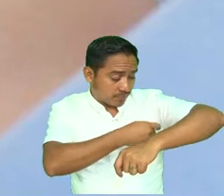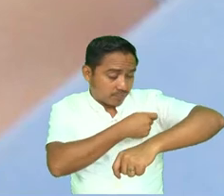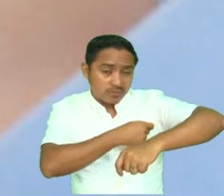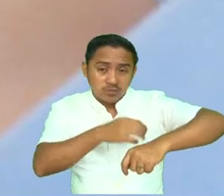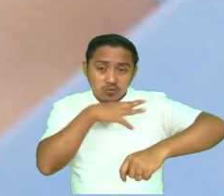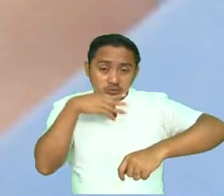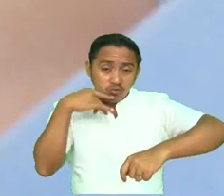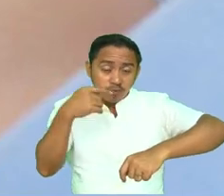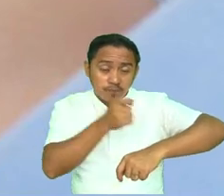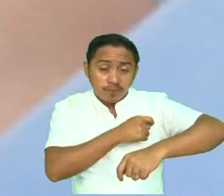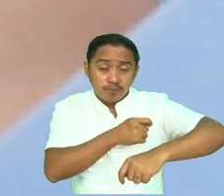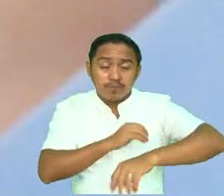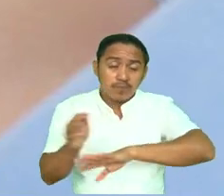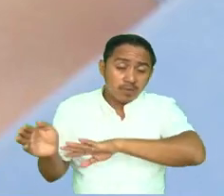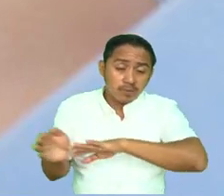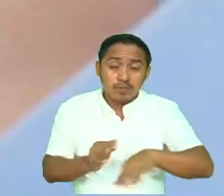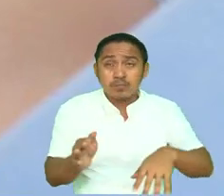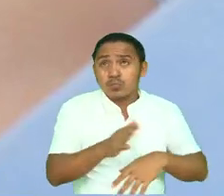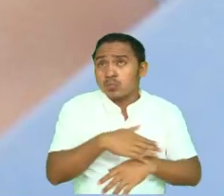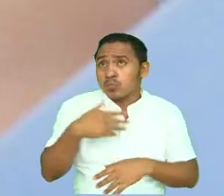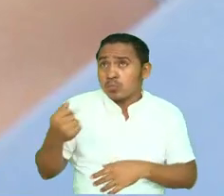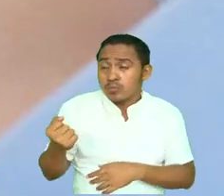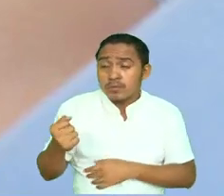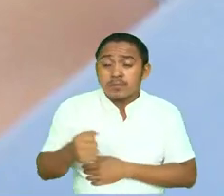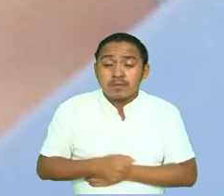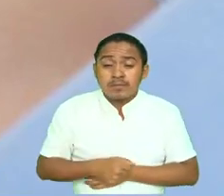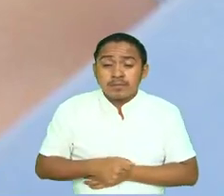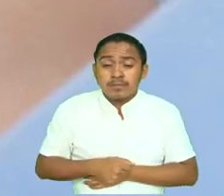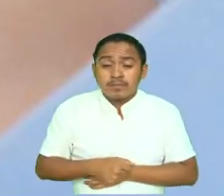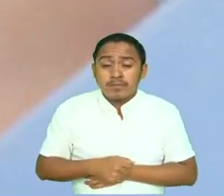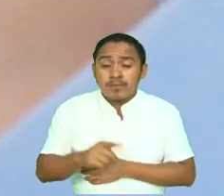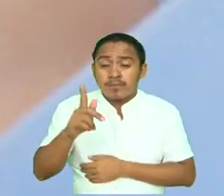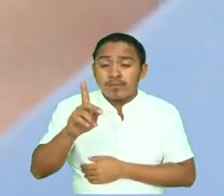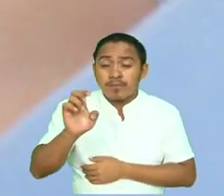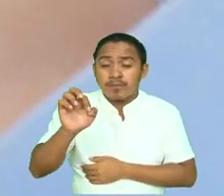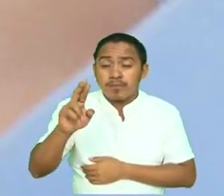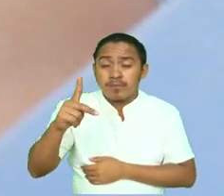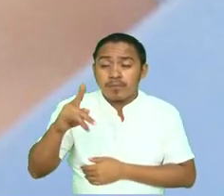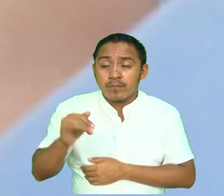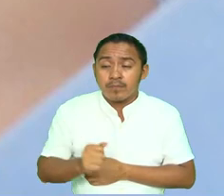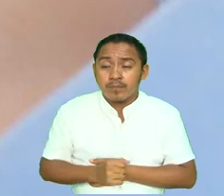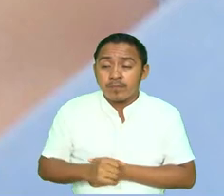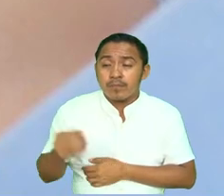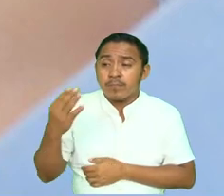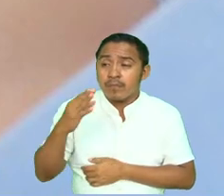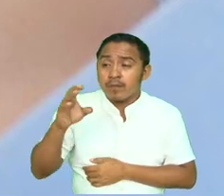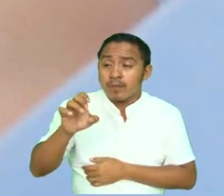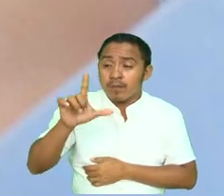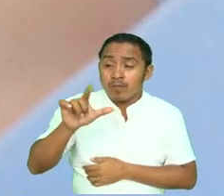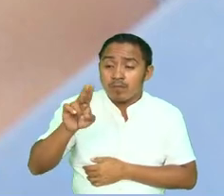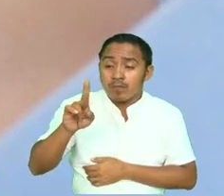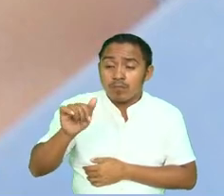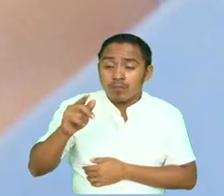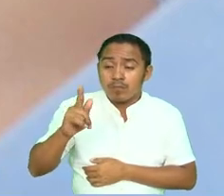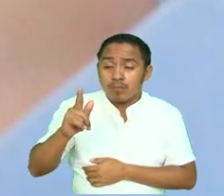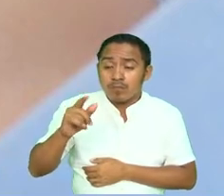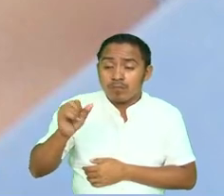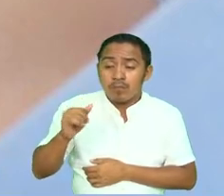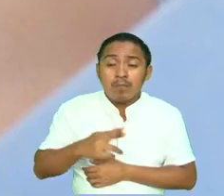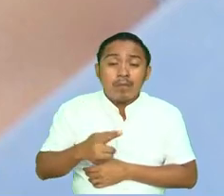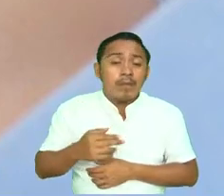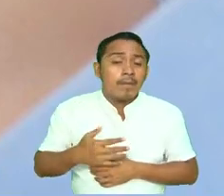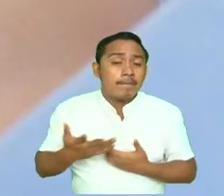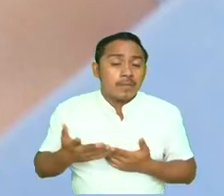las terapias con cirugía, ya son en esas, que se marca exactamente lo que es se hace incluso liposucción